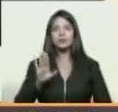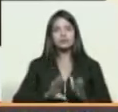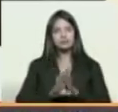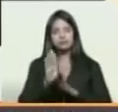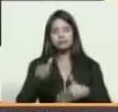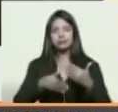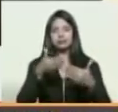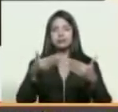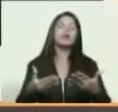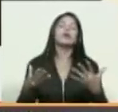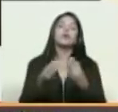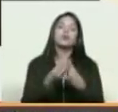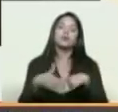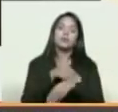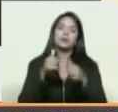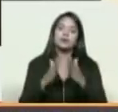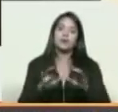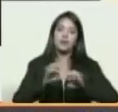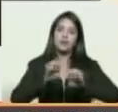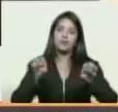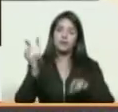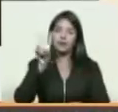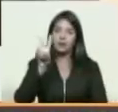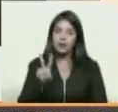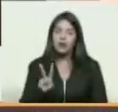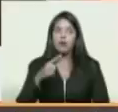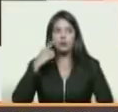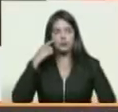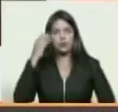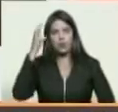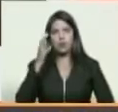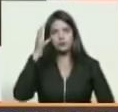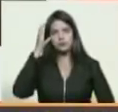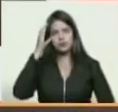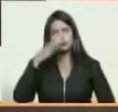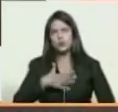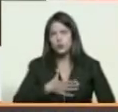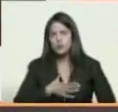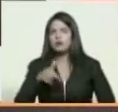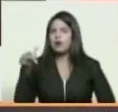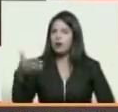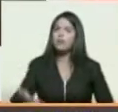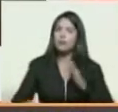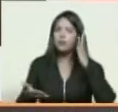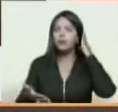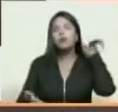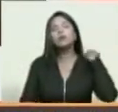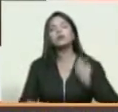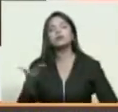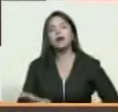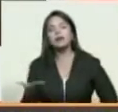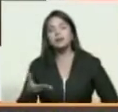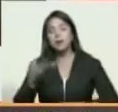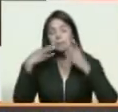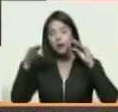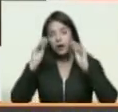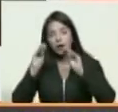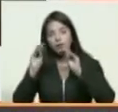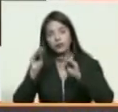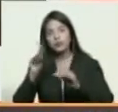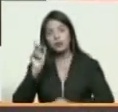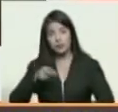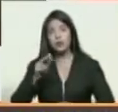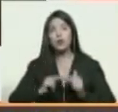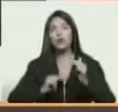con el magisterio venezolano. Hoy tengo más conciencia de su vital importancia para la formación y